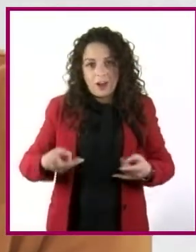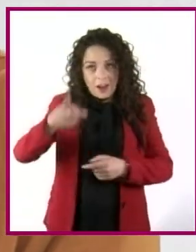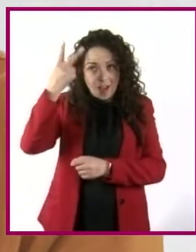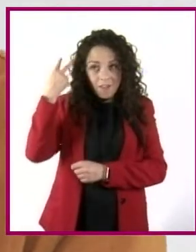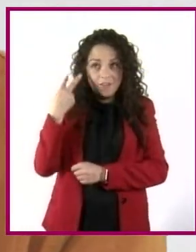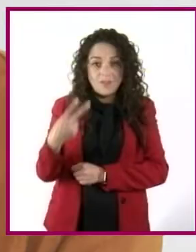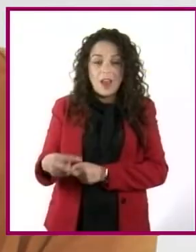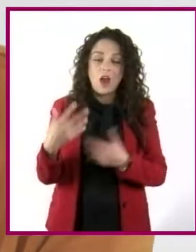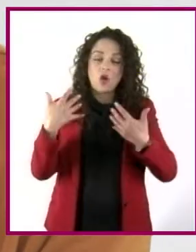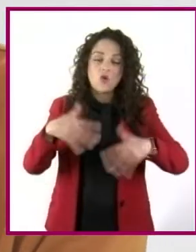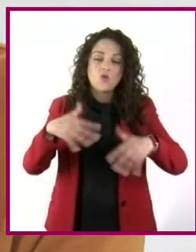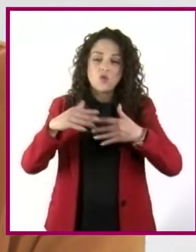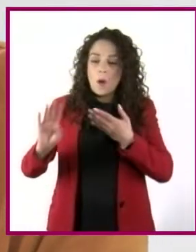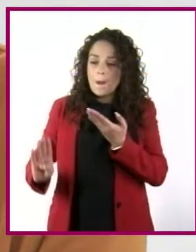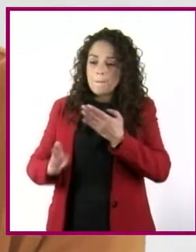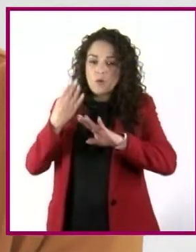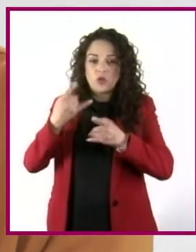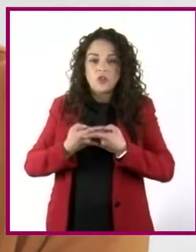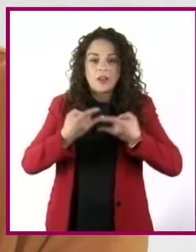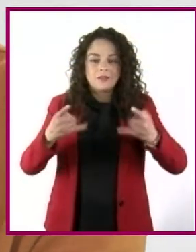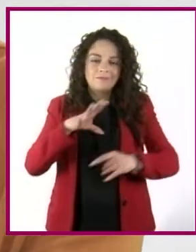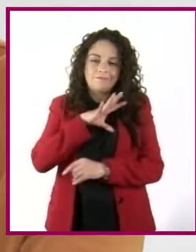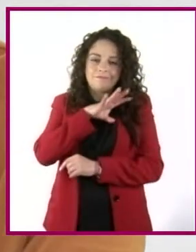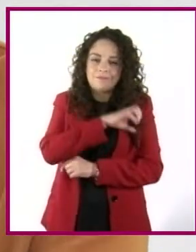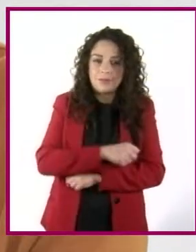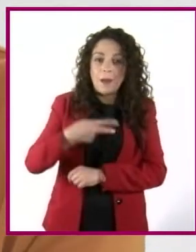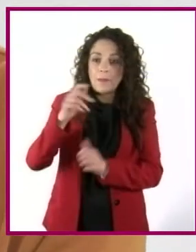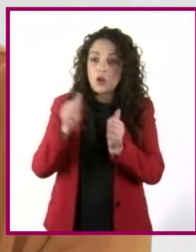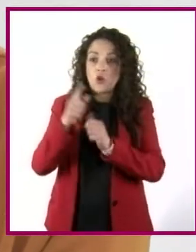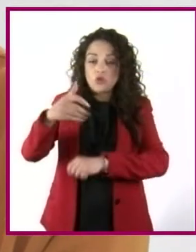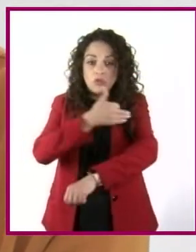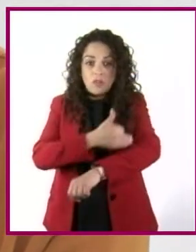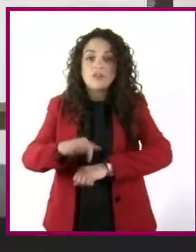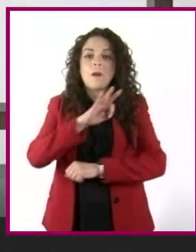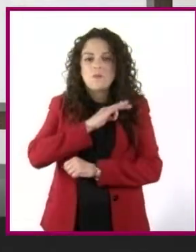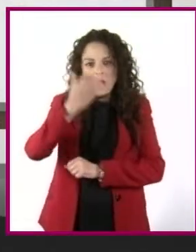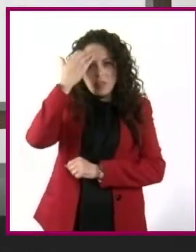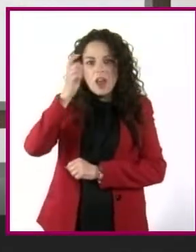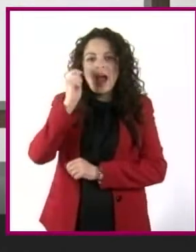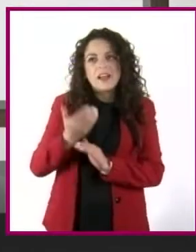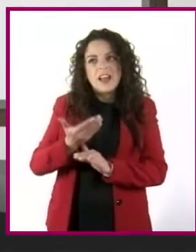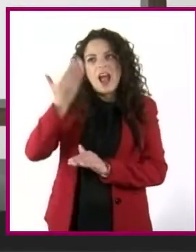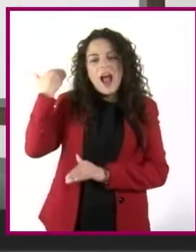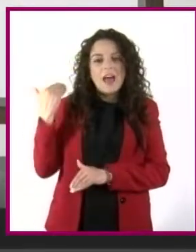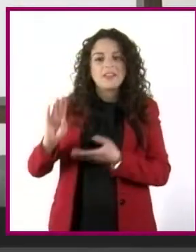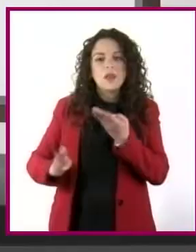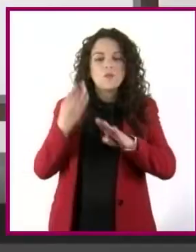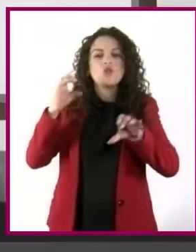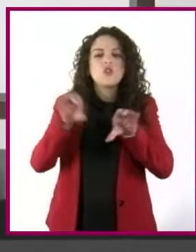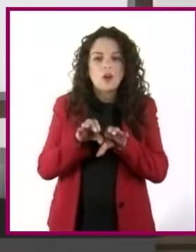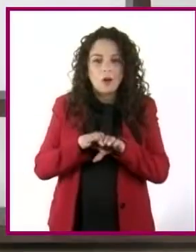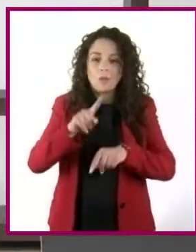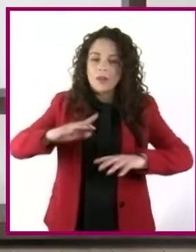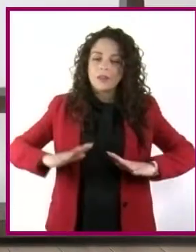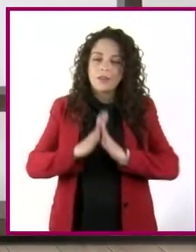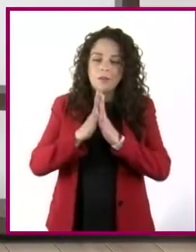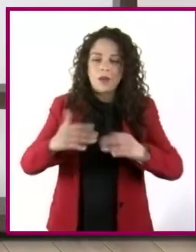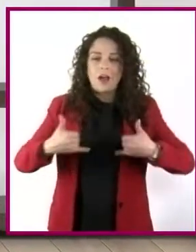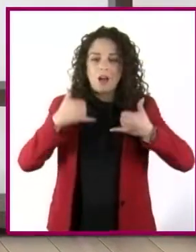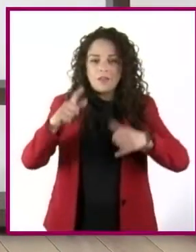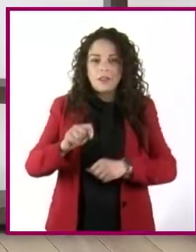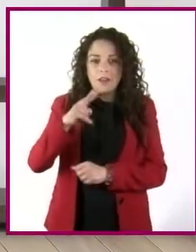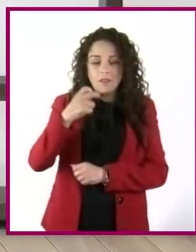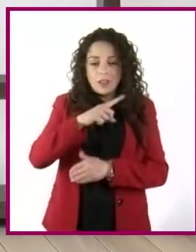historia ha terminado, pero con tu familia puedes seguir conociendo cómo era el mundo de antes. Participa con Jóvenes en TV, un espacio de